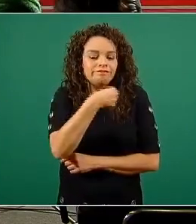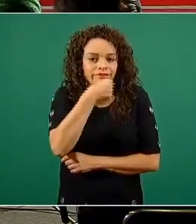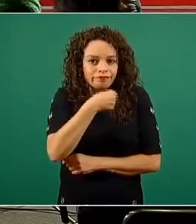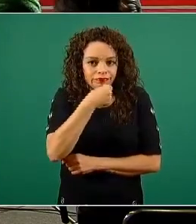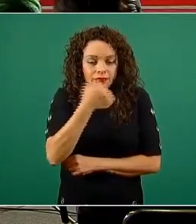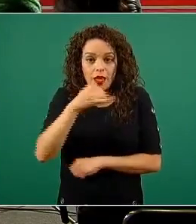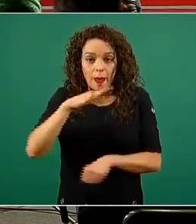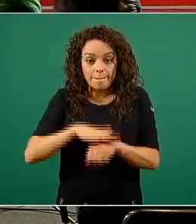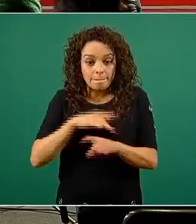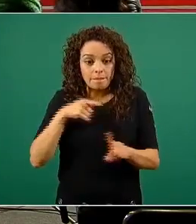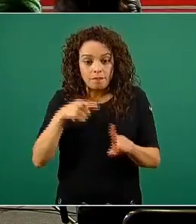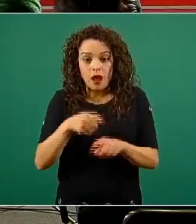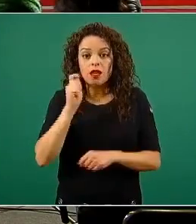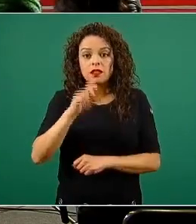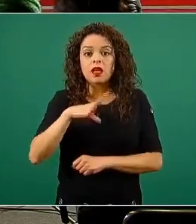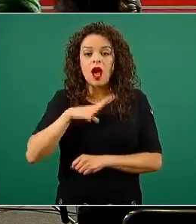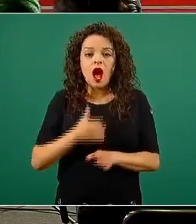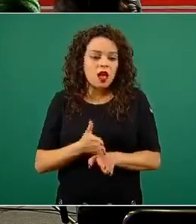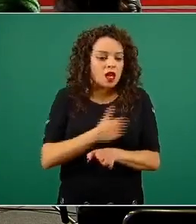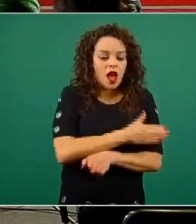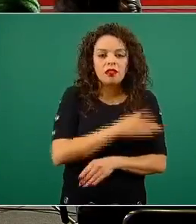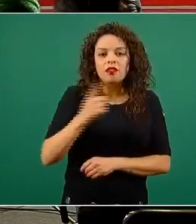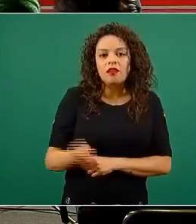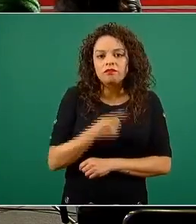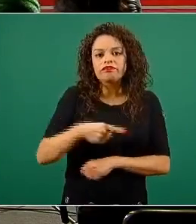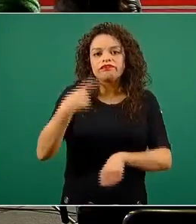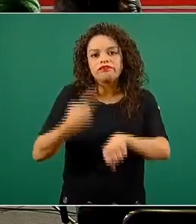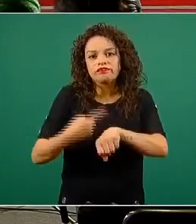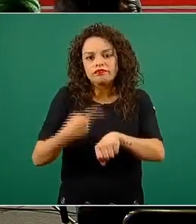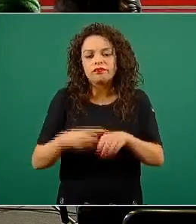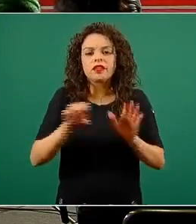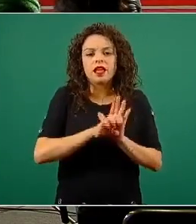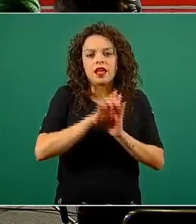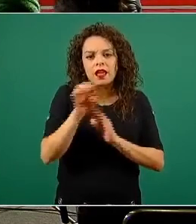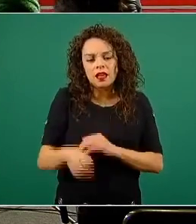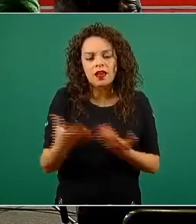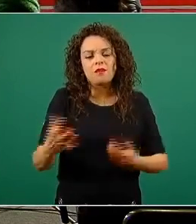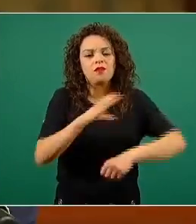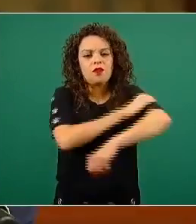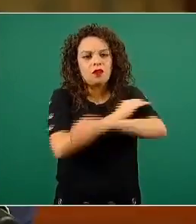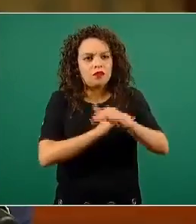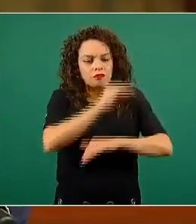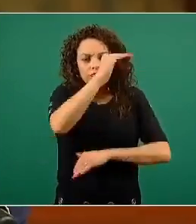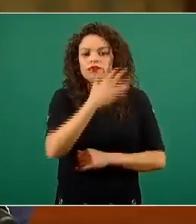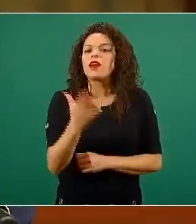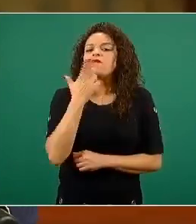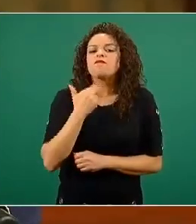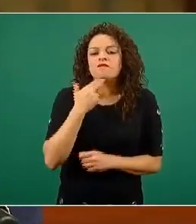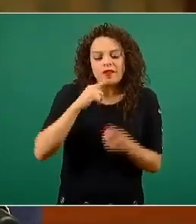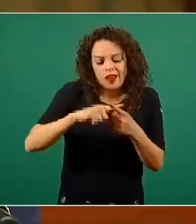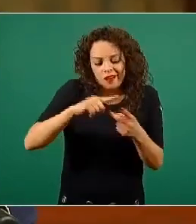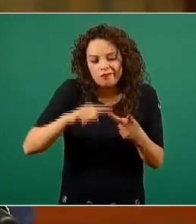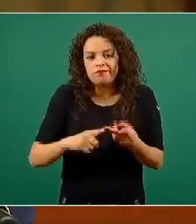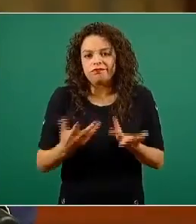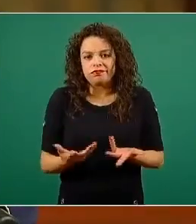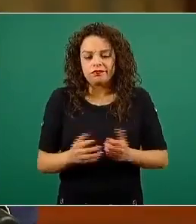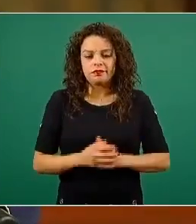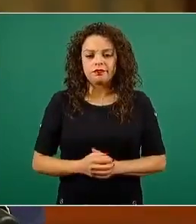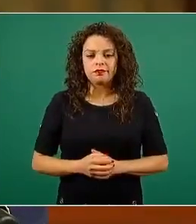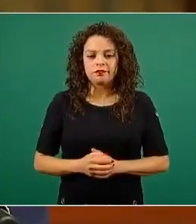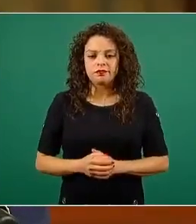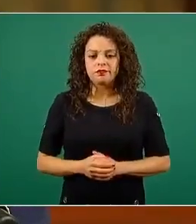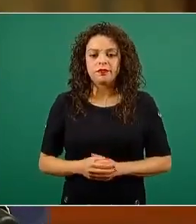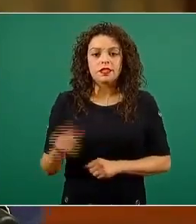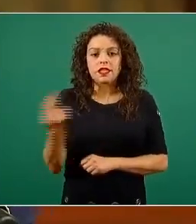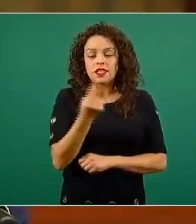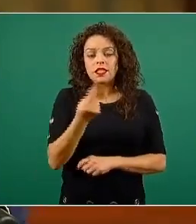con morbilidades o comorbilidades como la hipertensión o la diabetes, sino que además se empiece desde la